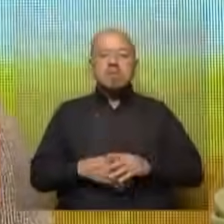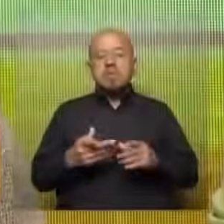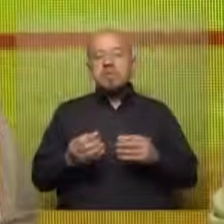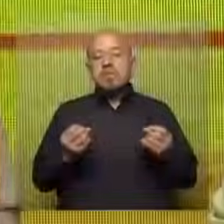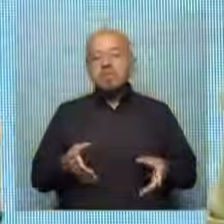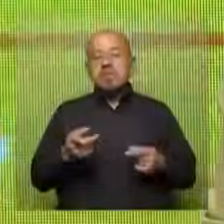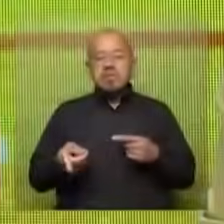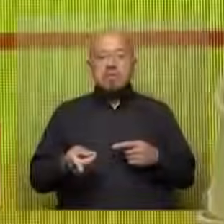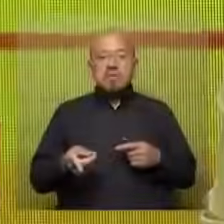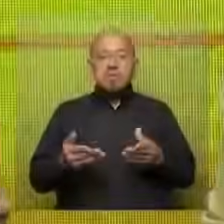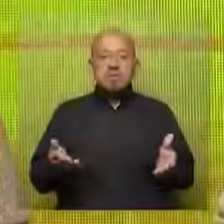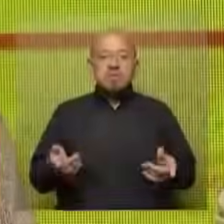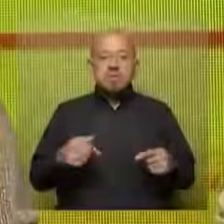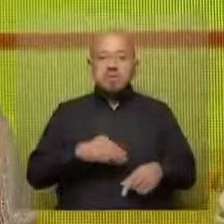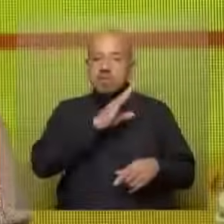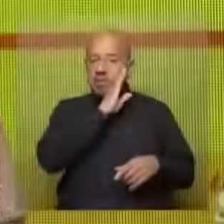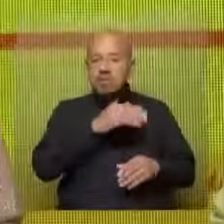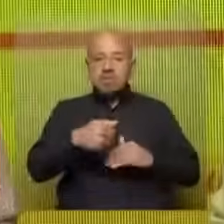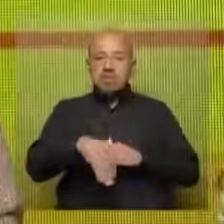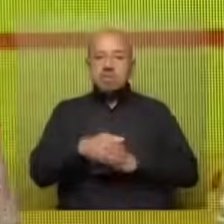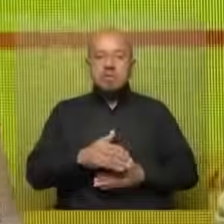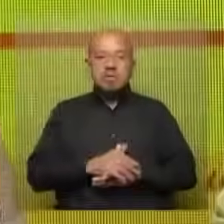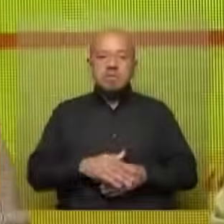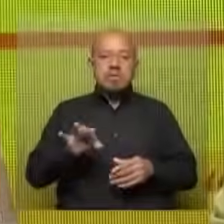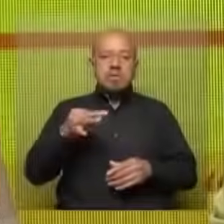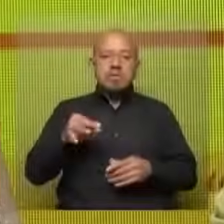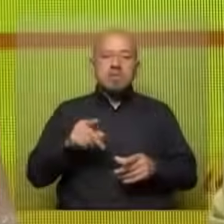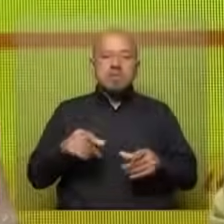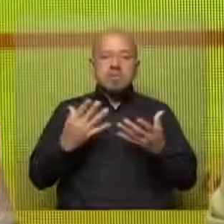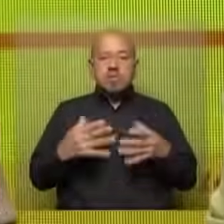dónde quedarse y tuvieron que dormir en la calle. Es lo único que no quiero.